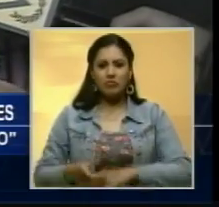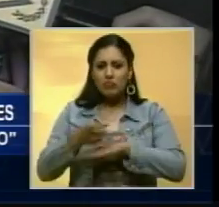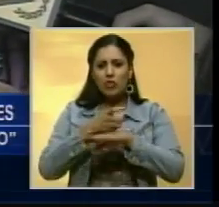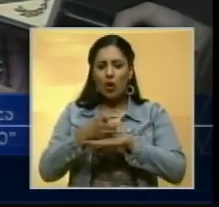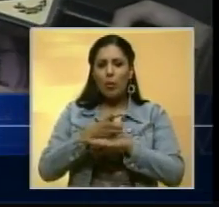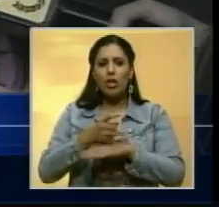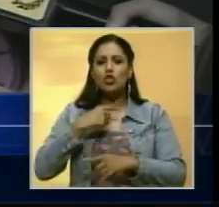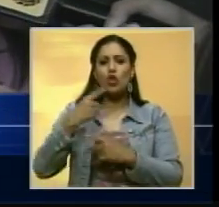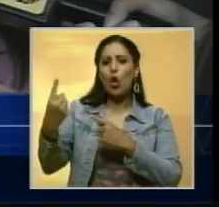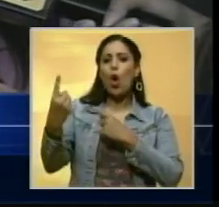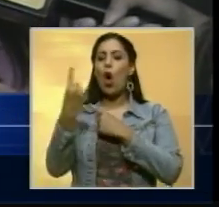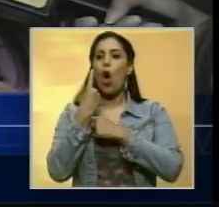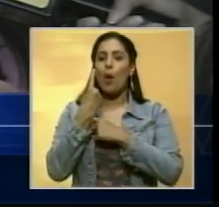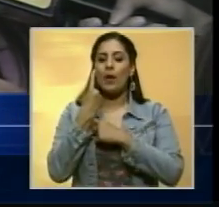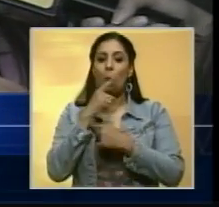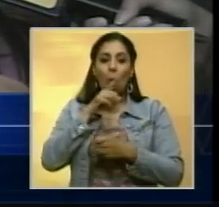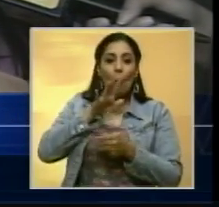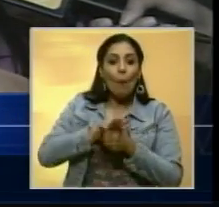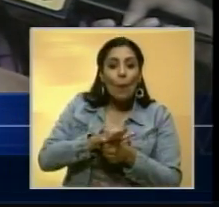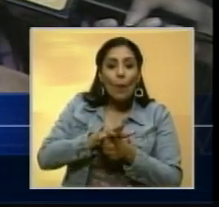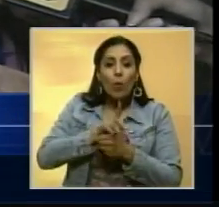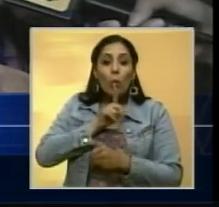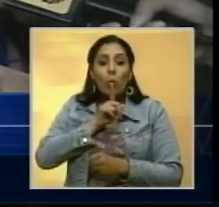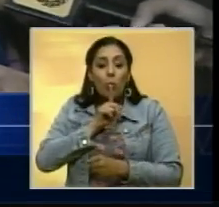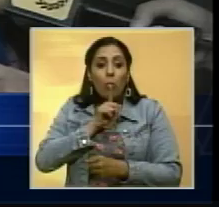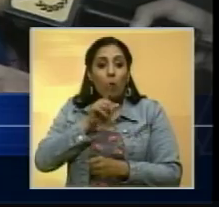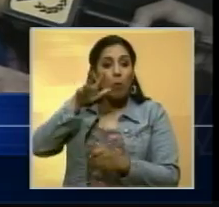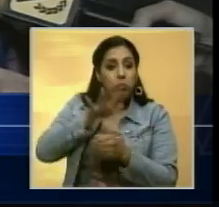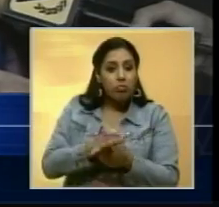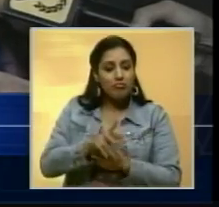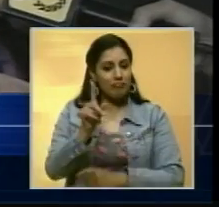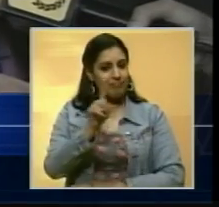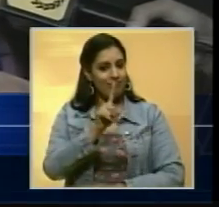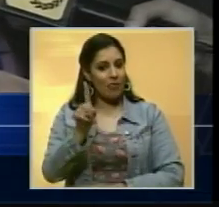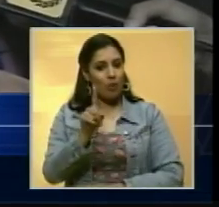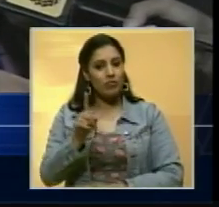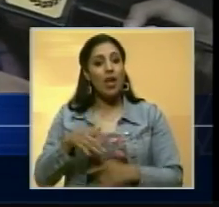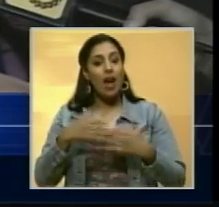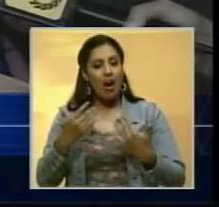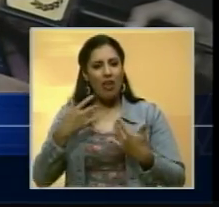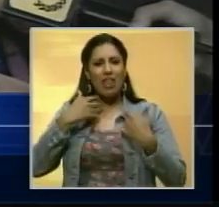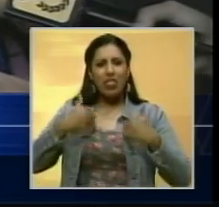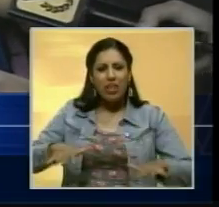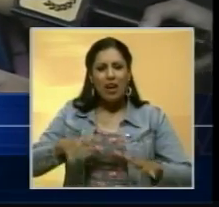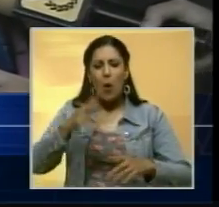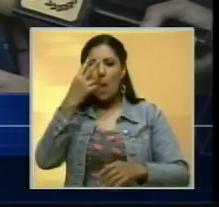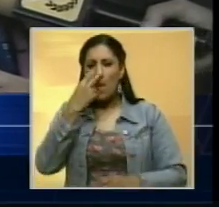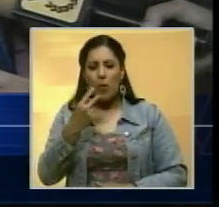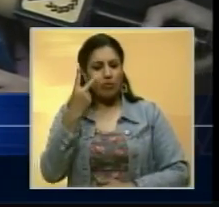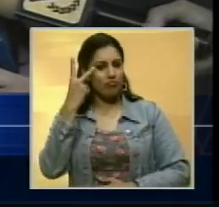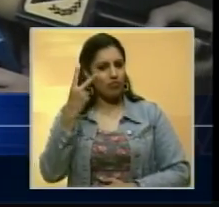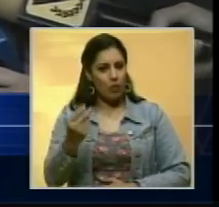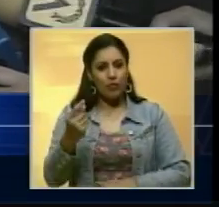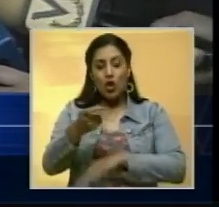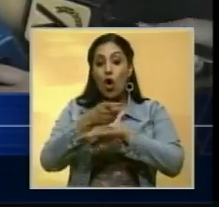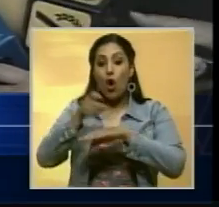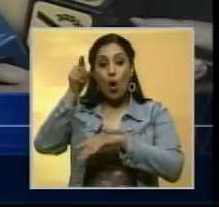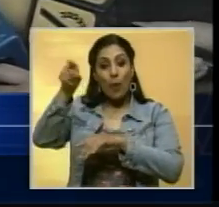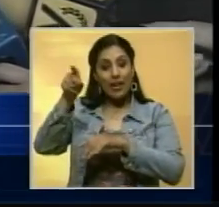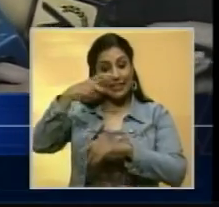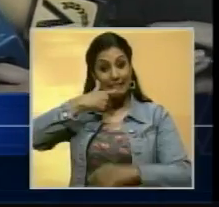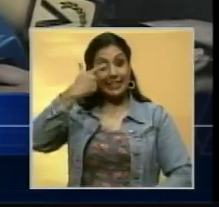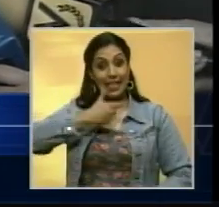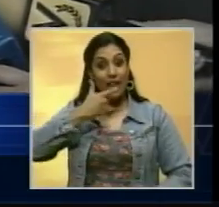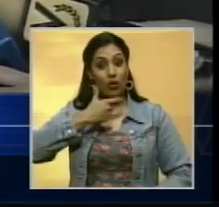no nos puede obligar a seguir manteniendo a la gente en la miseria, en la catástrofe. Los gobernantes